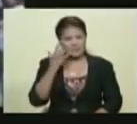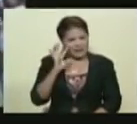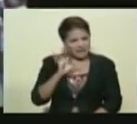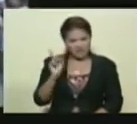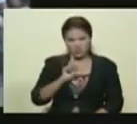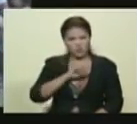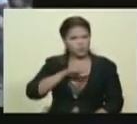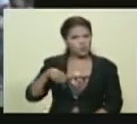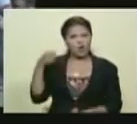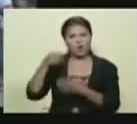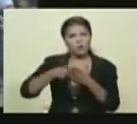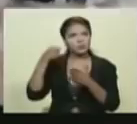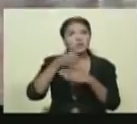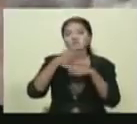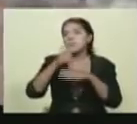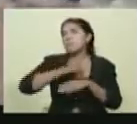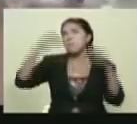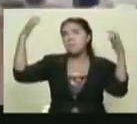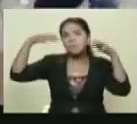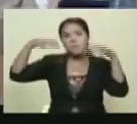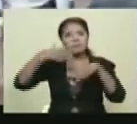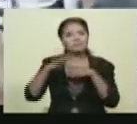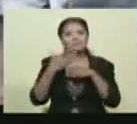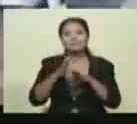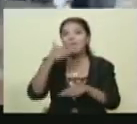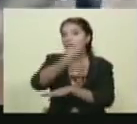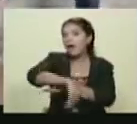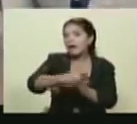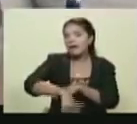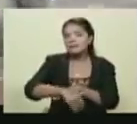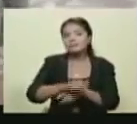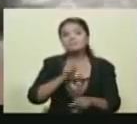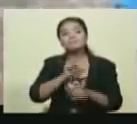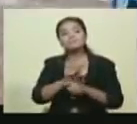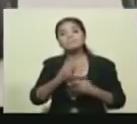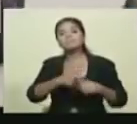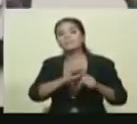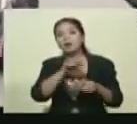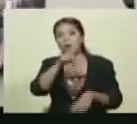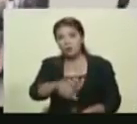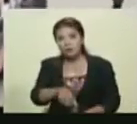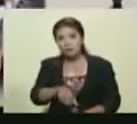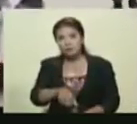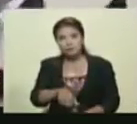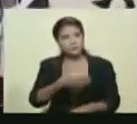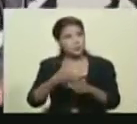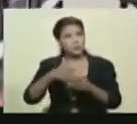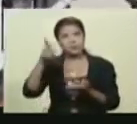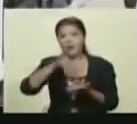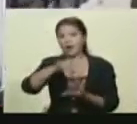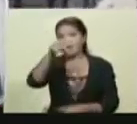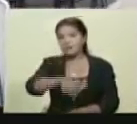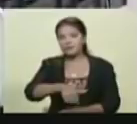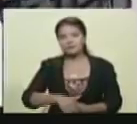luchar, a mojarnos, a ponerles la cara y enfrentarnos a ellos, y aún así estamos aquí.